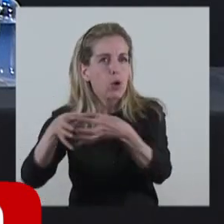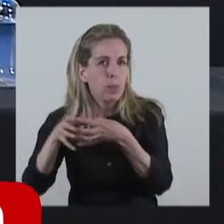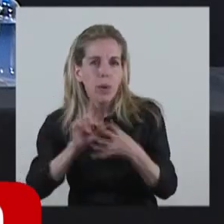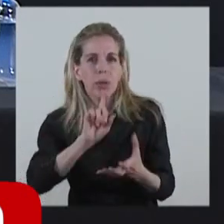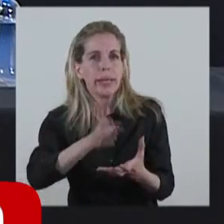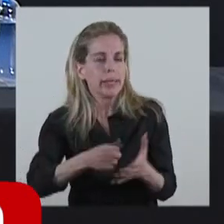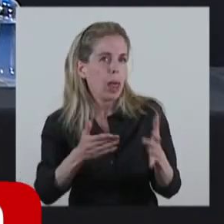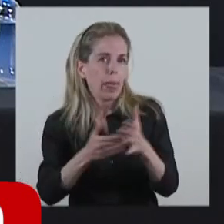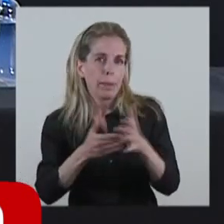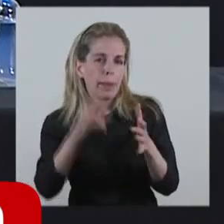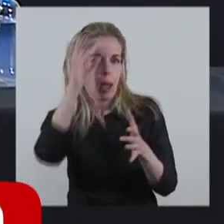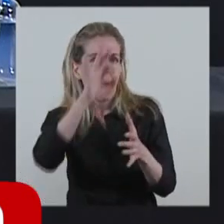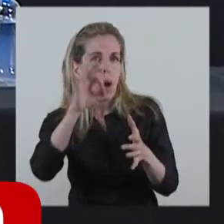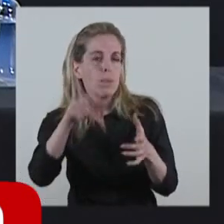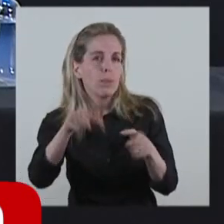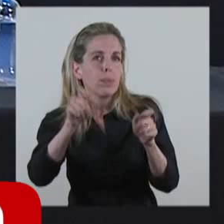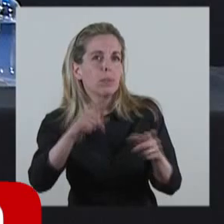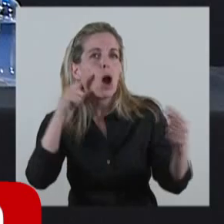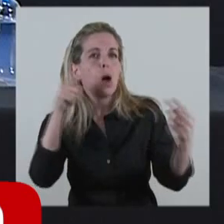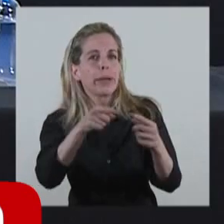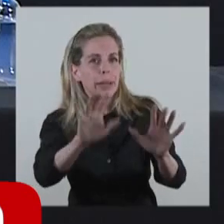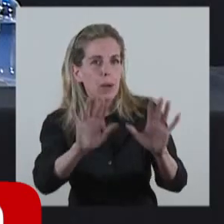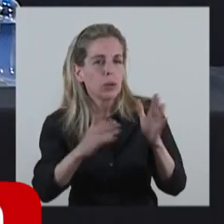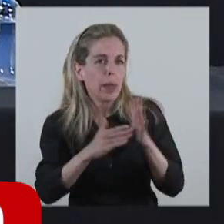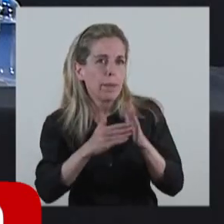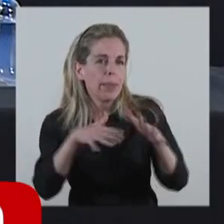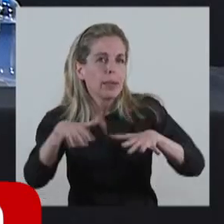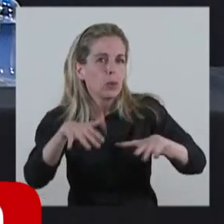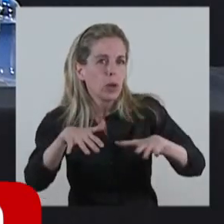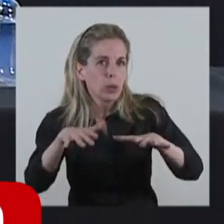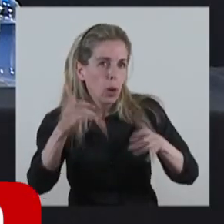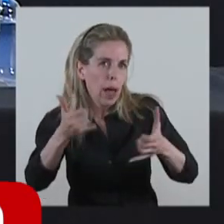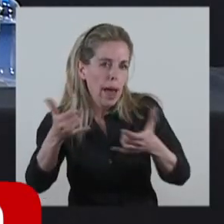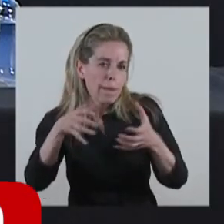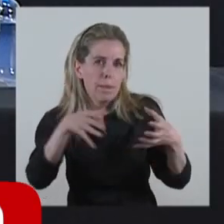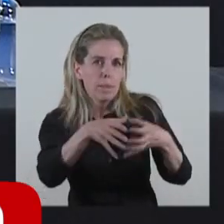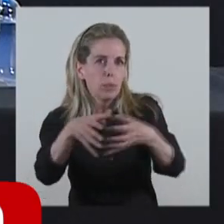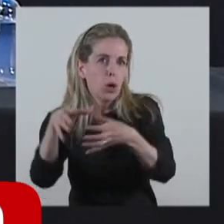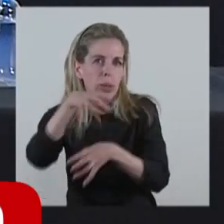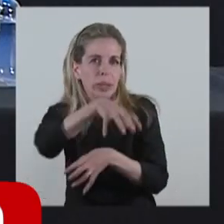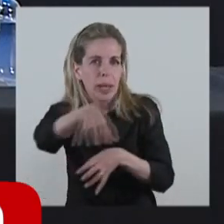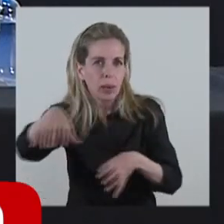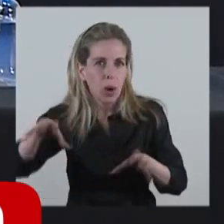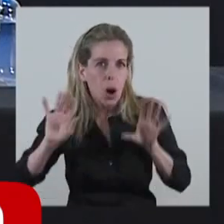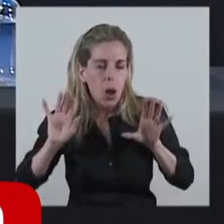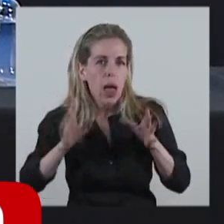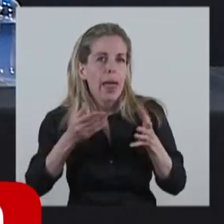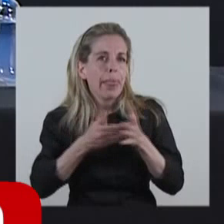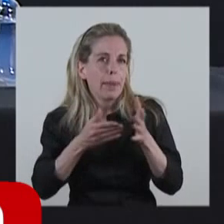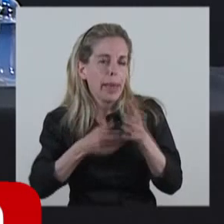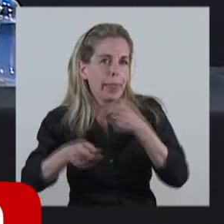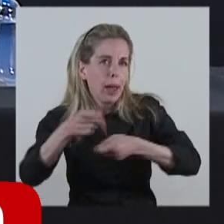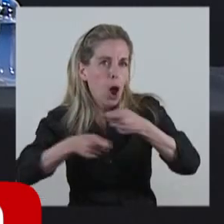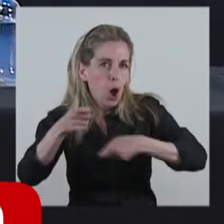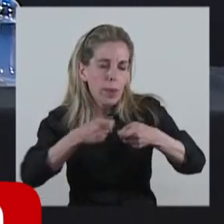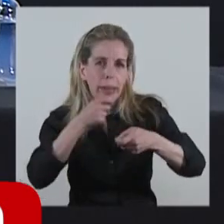función de sus expectativas y en función de las condiciones que enfrenta en los mercados relevantes como el